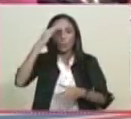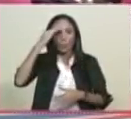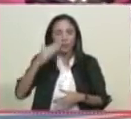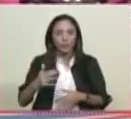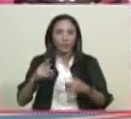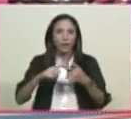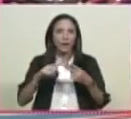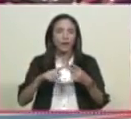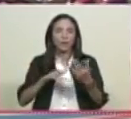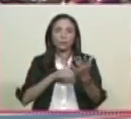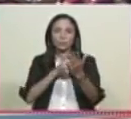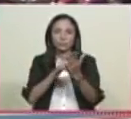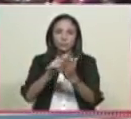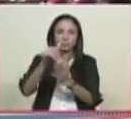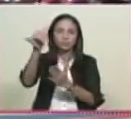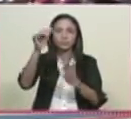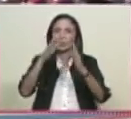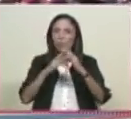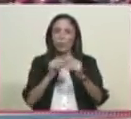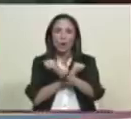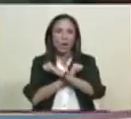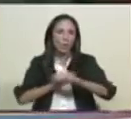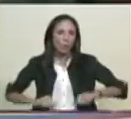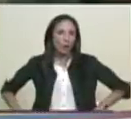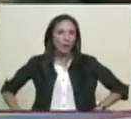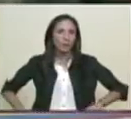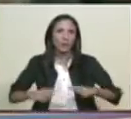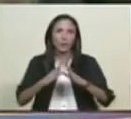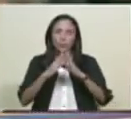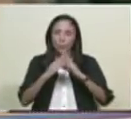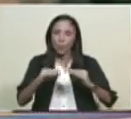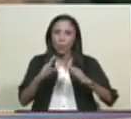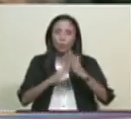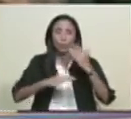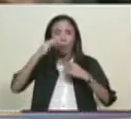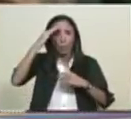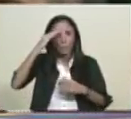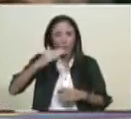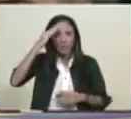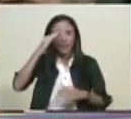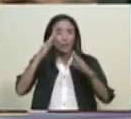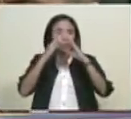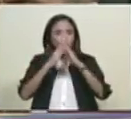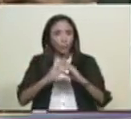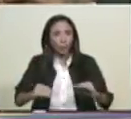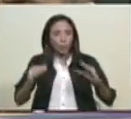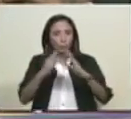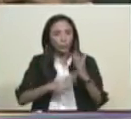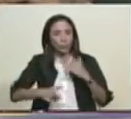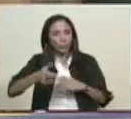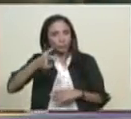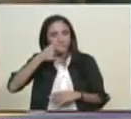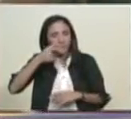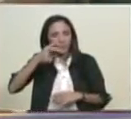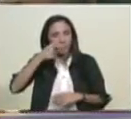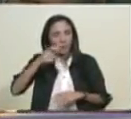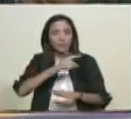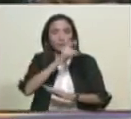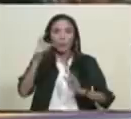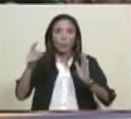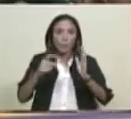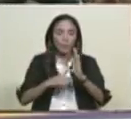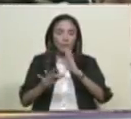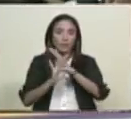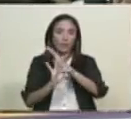la Aviación, la Guardia Nacional Bolivariana, la Milicia Nacional Bolivariana. Una coordinación. Ahí he